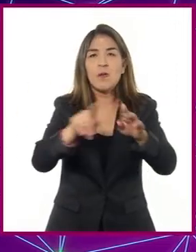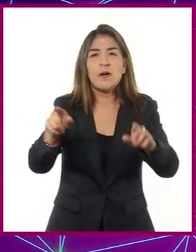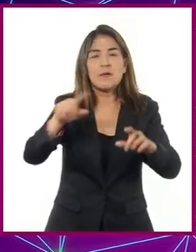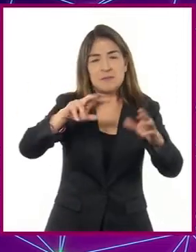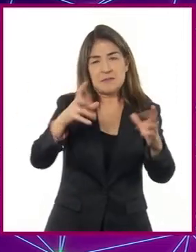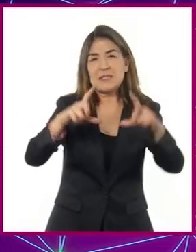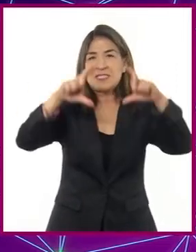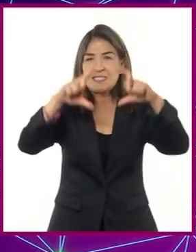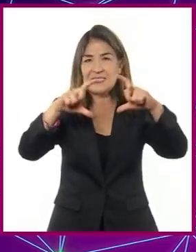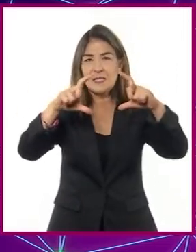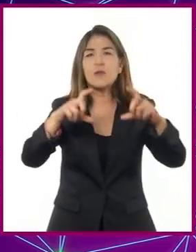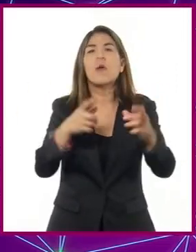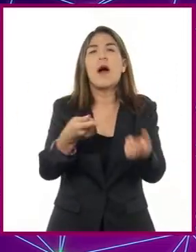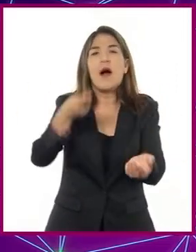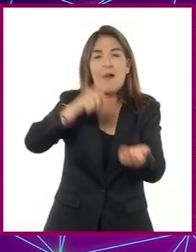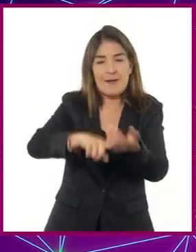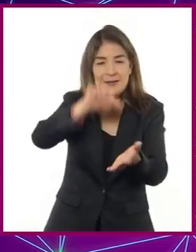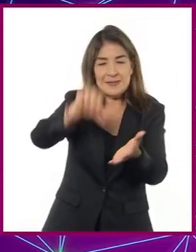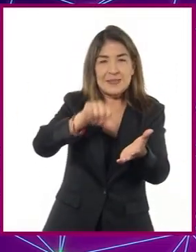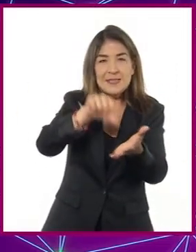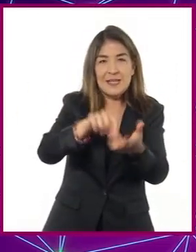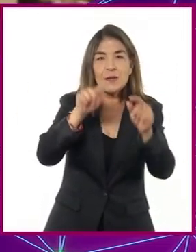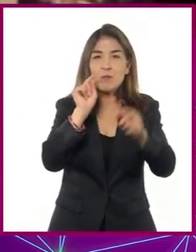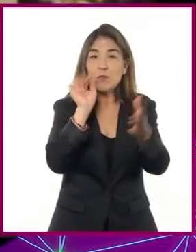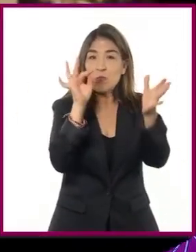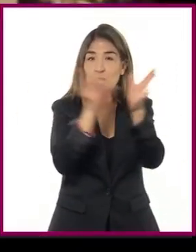con cualquier centro y radio.